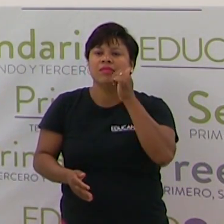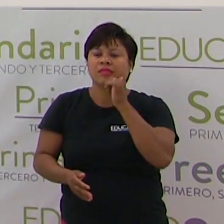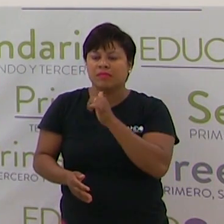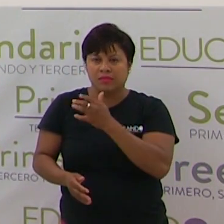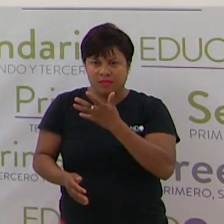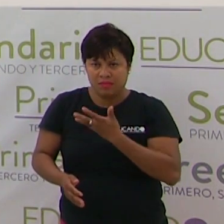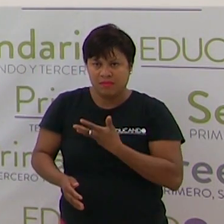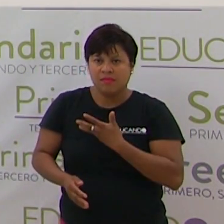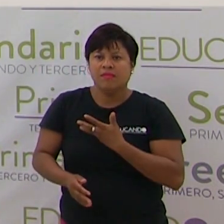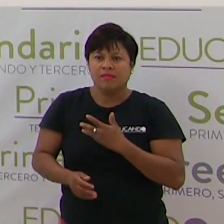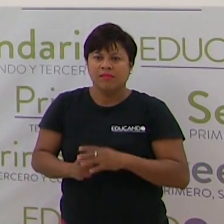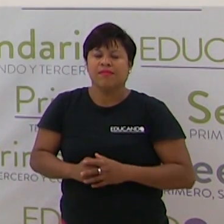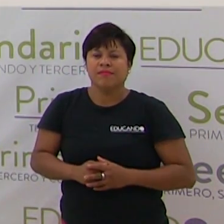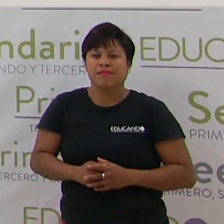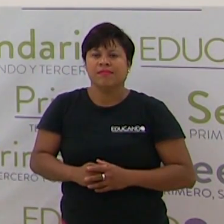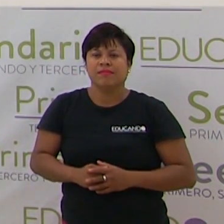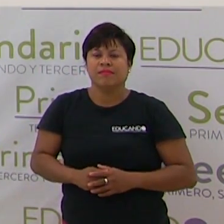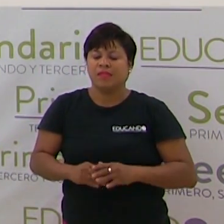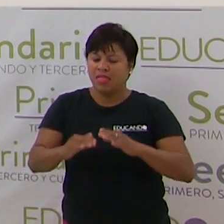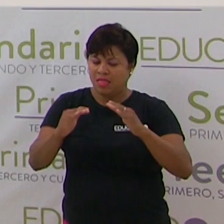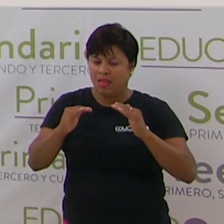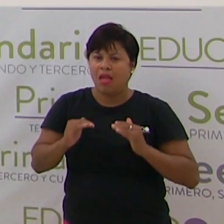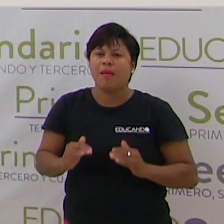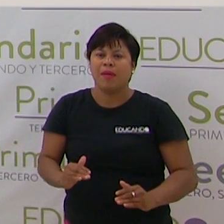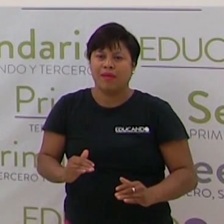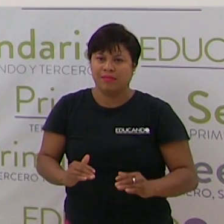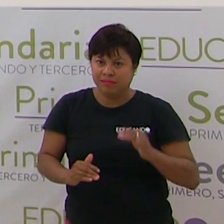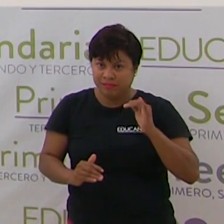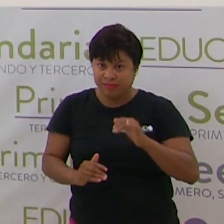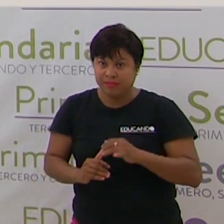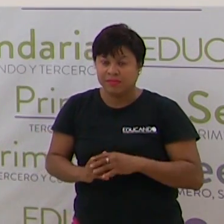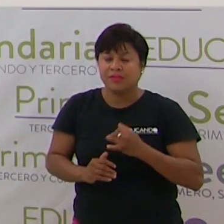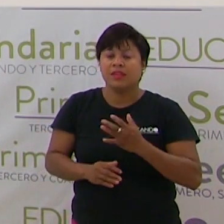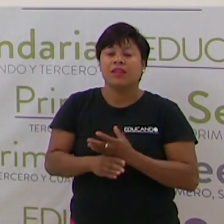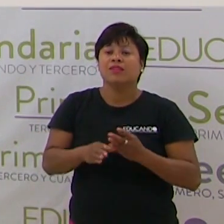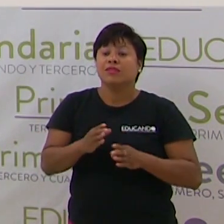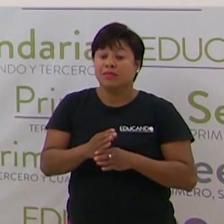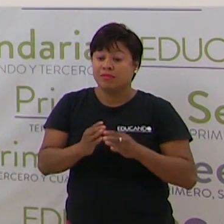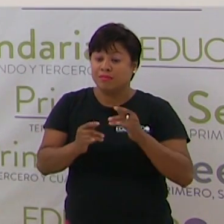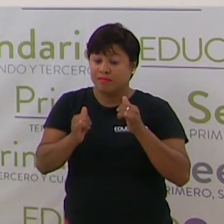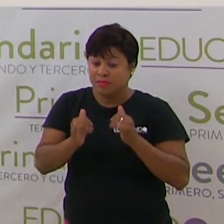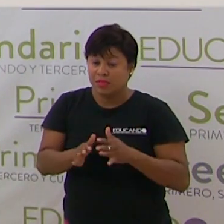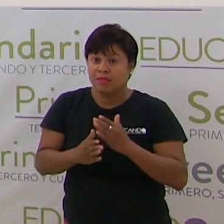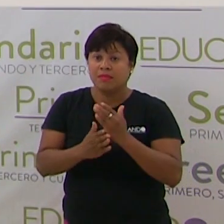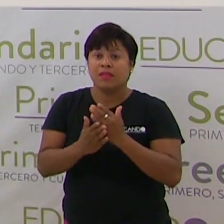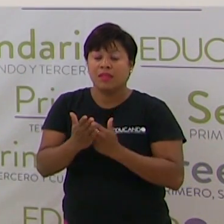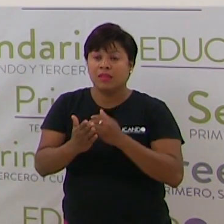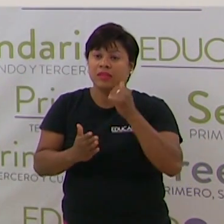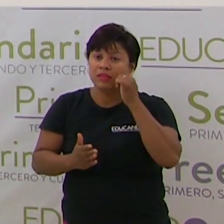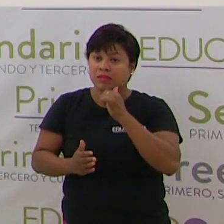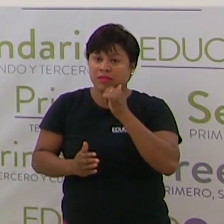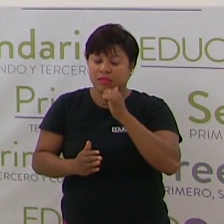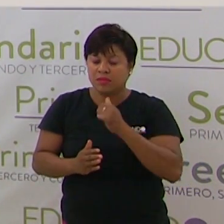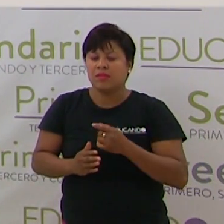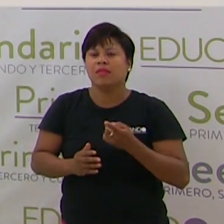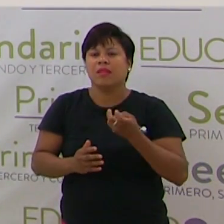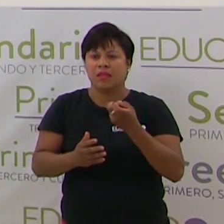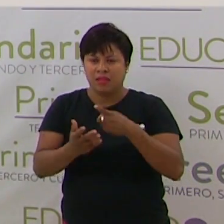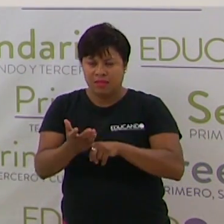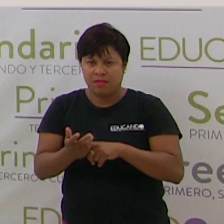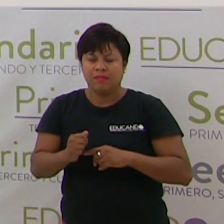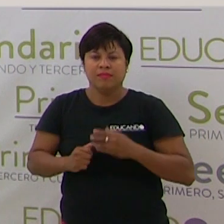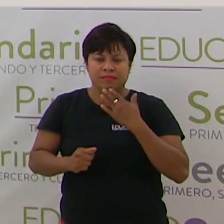lado de abajo, ¿sí? Y el objeto que pesa menos siempre va a quedar del lado de arriba.